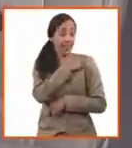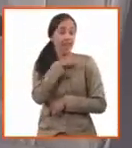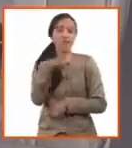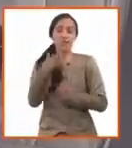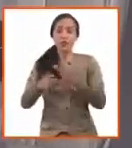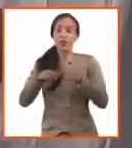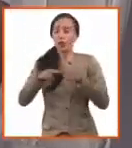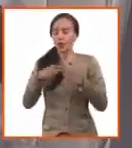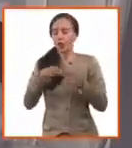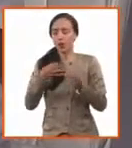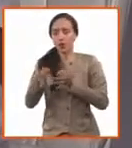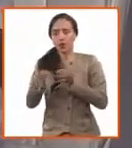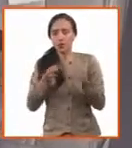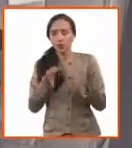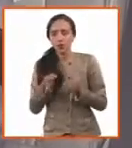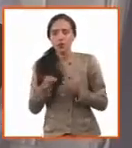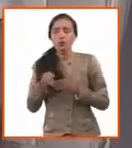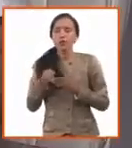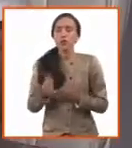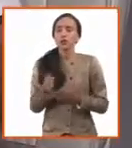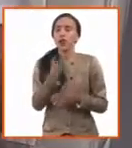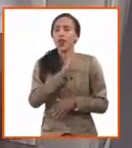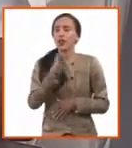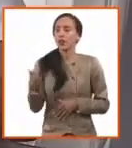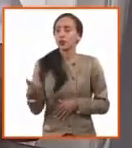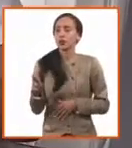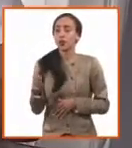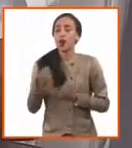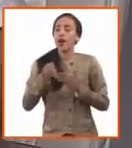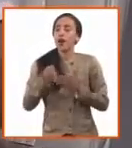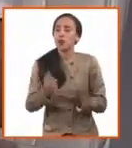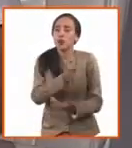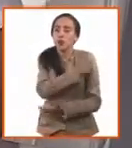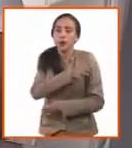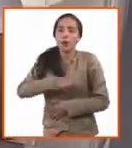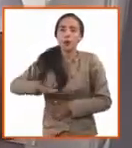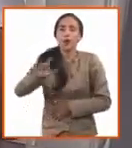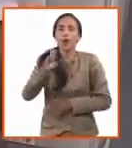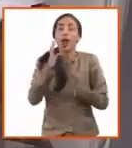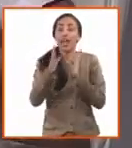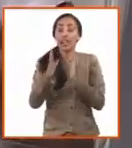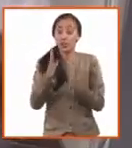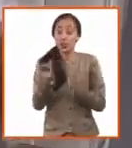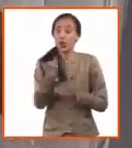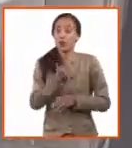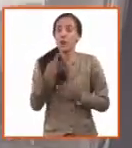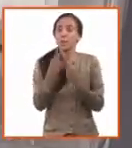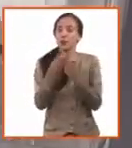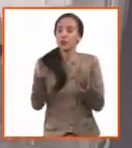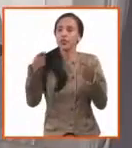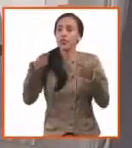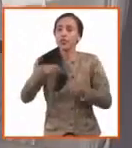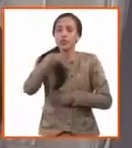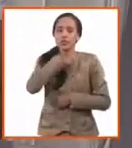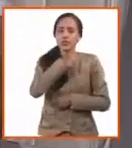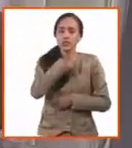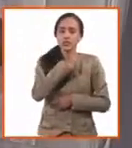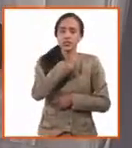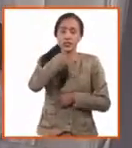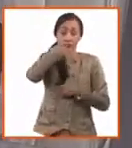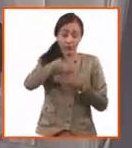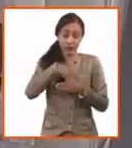una función que es parte de la revolución que es parte del pueblo y que es una categoría profesional es una categoría más y que tiene que sentirse parte de la clase trabajadora